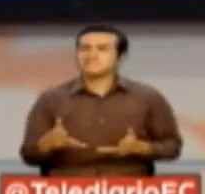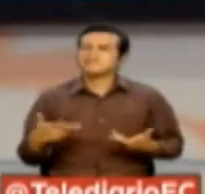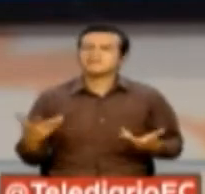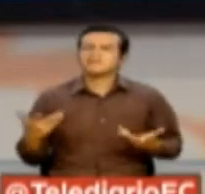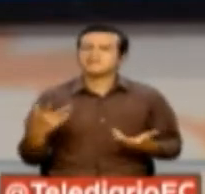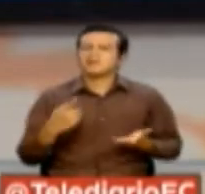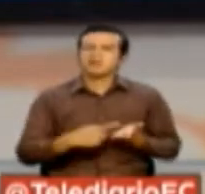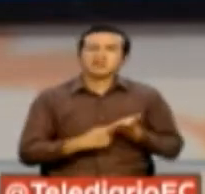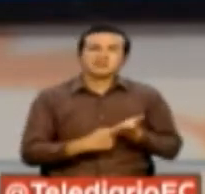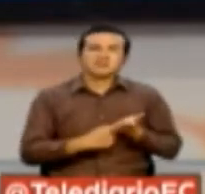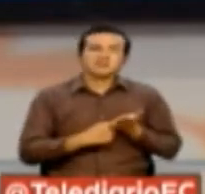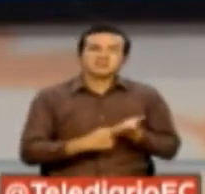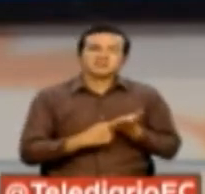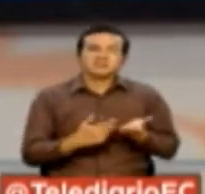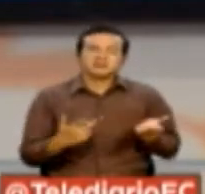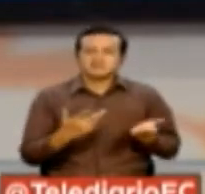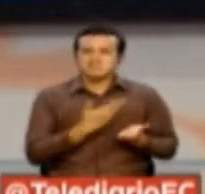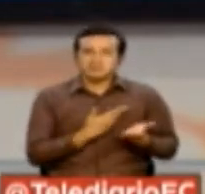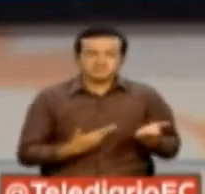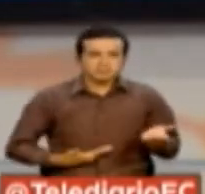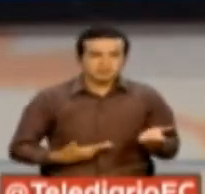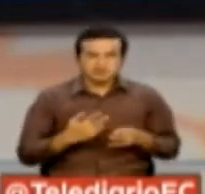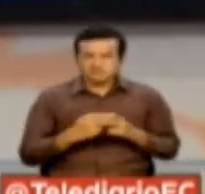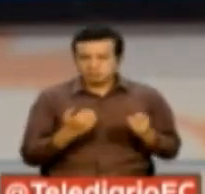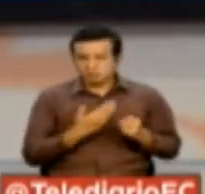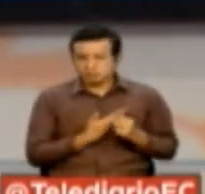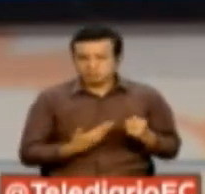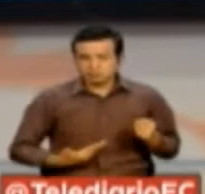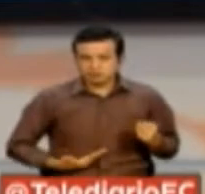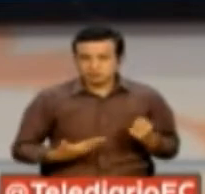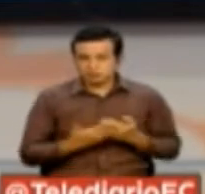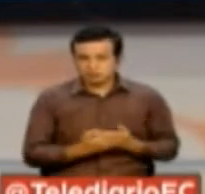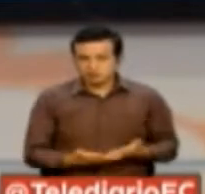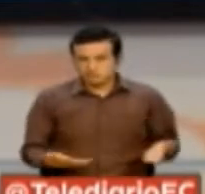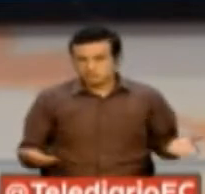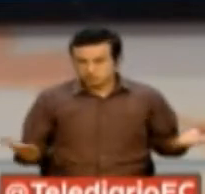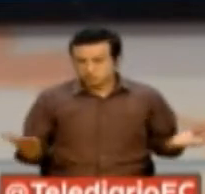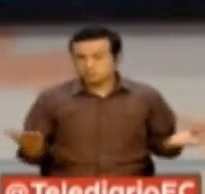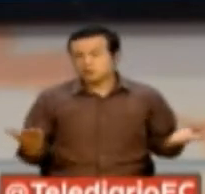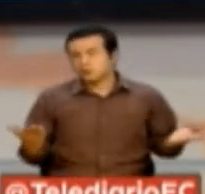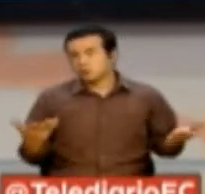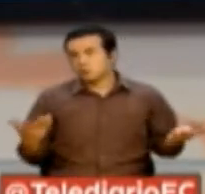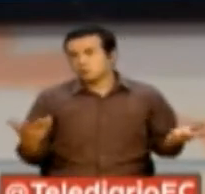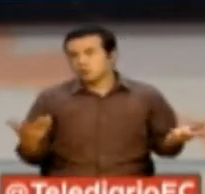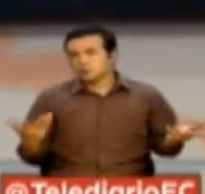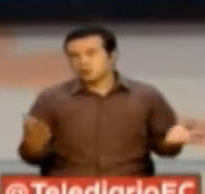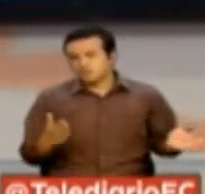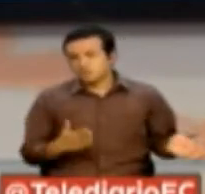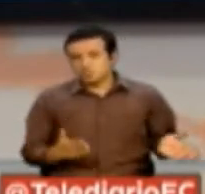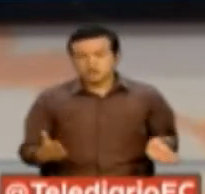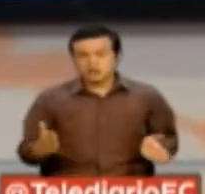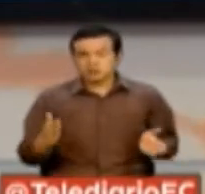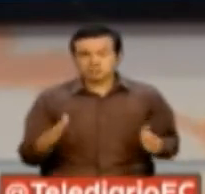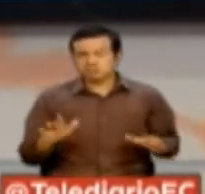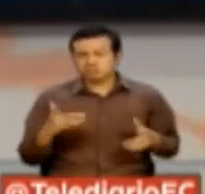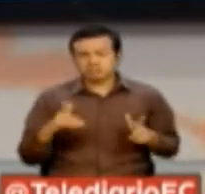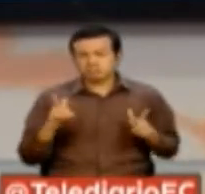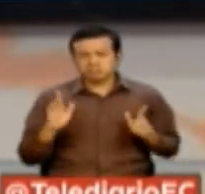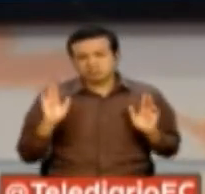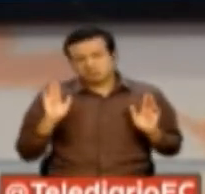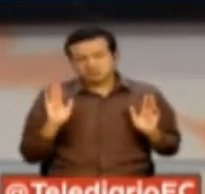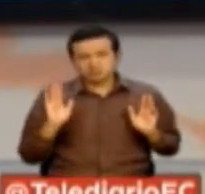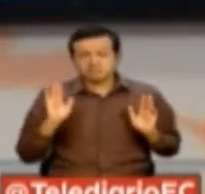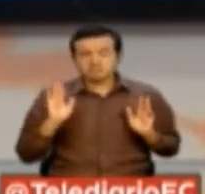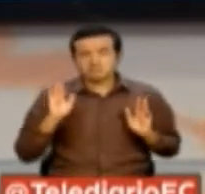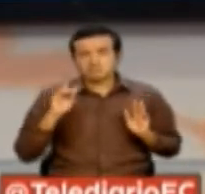audiencia dada al señor presidente de al ex presidente definitivamente con la cancha inclinada y